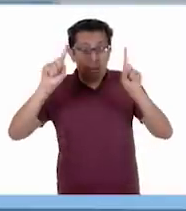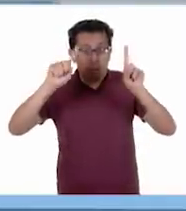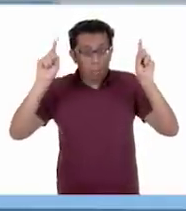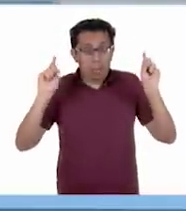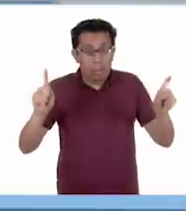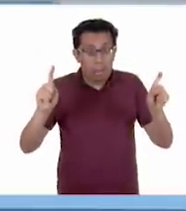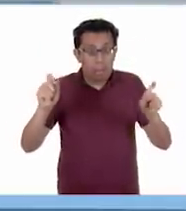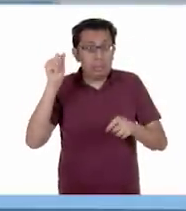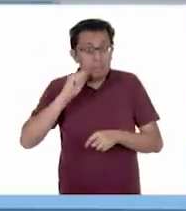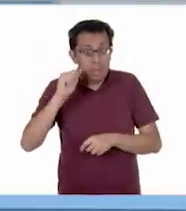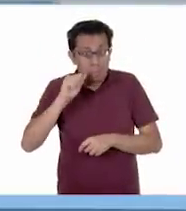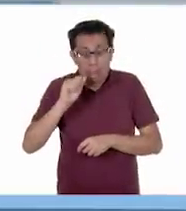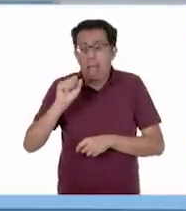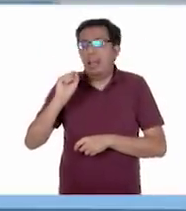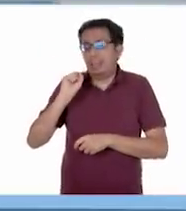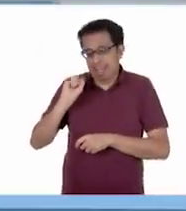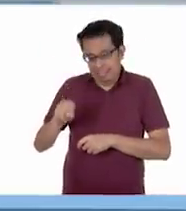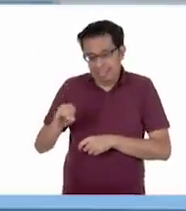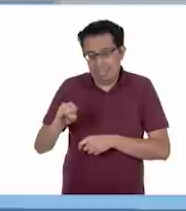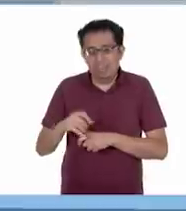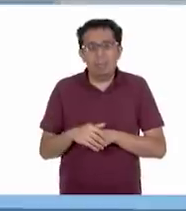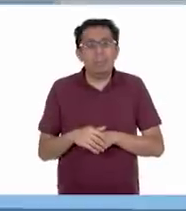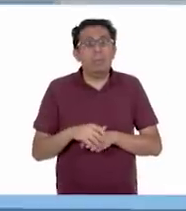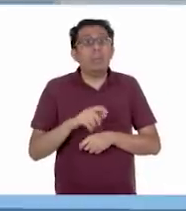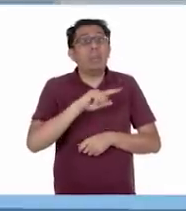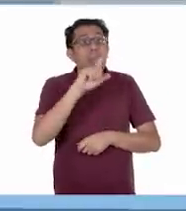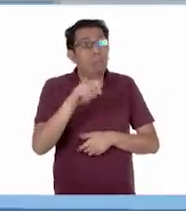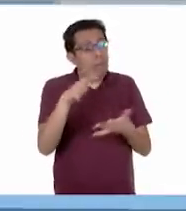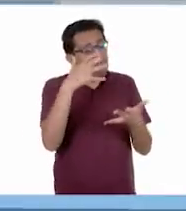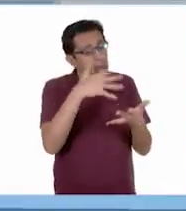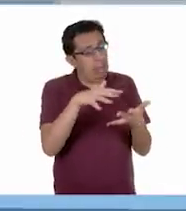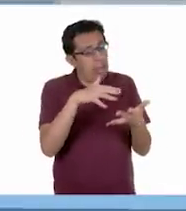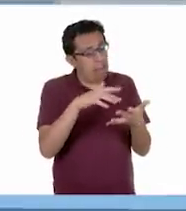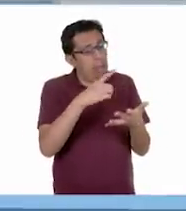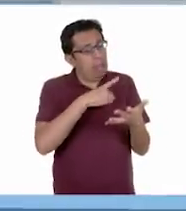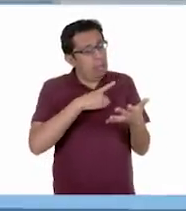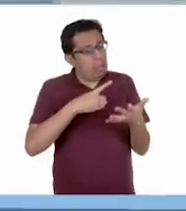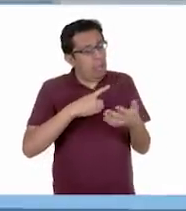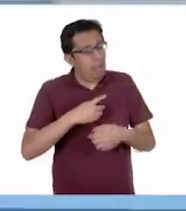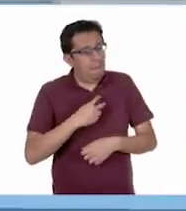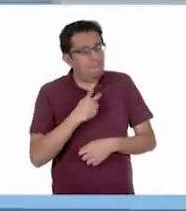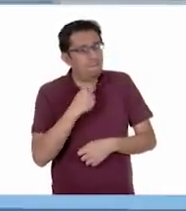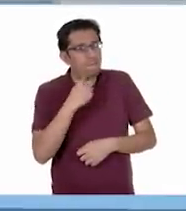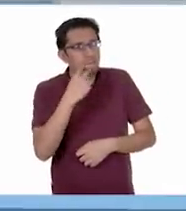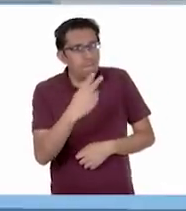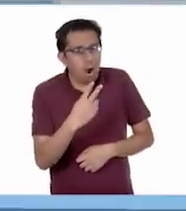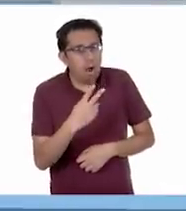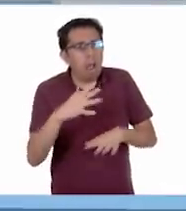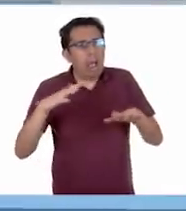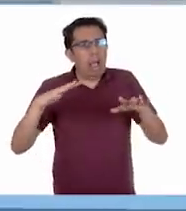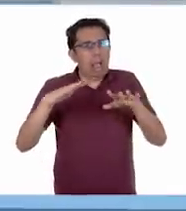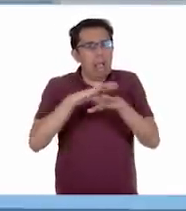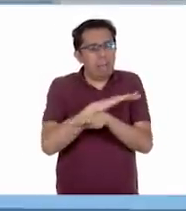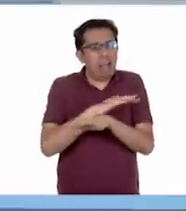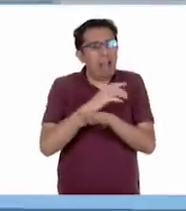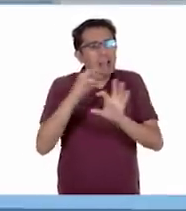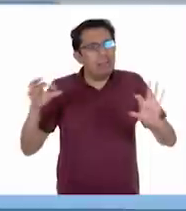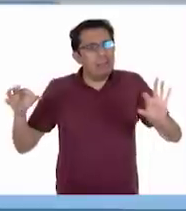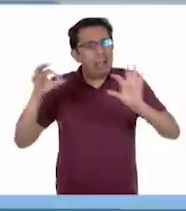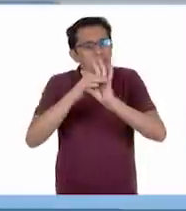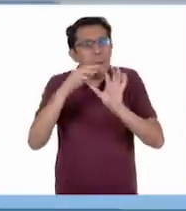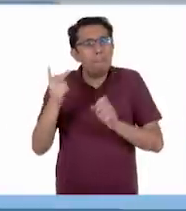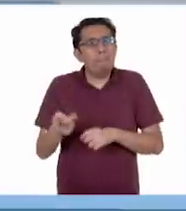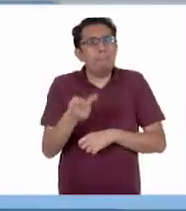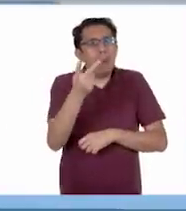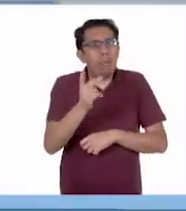interrogación. Y cuando leemos, debemos darle la entonación de pregunta, de como si fuera